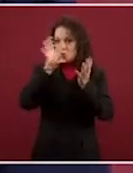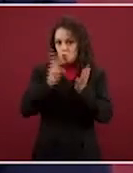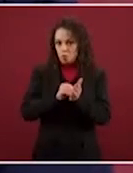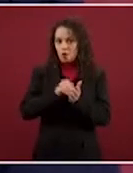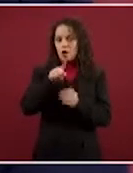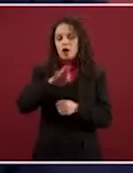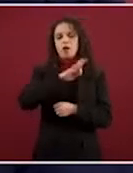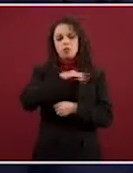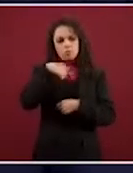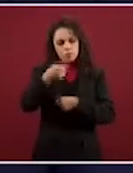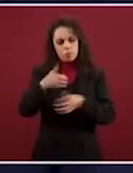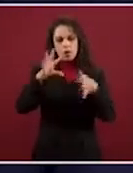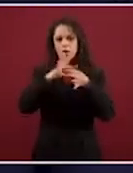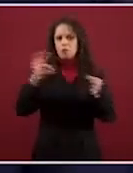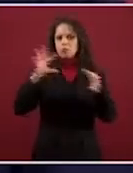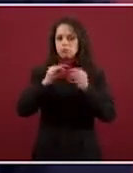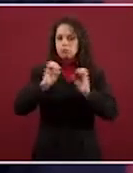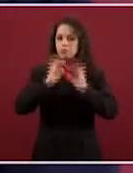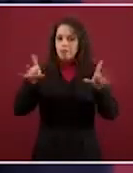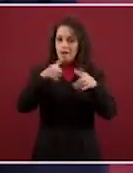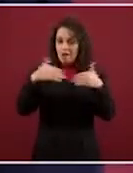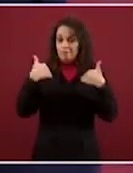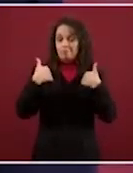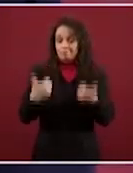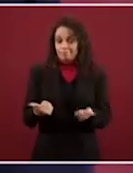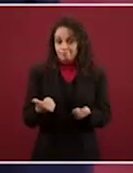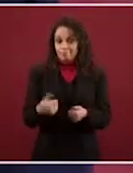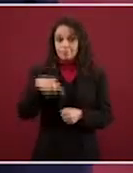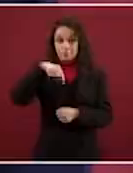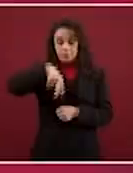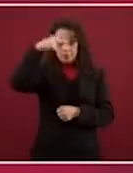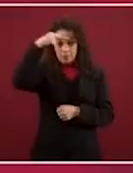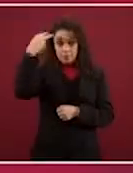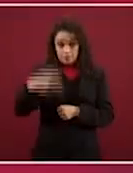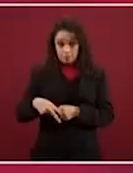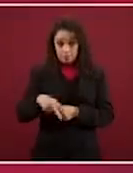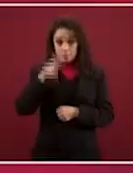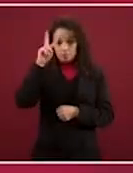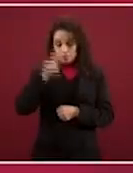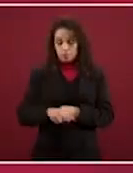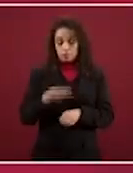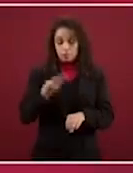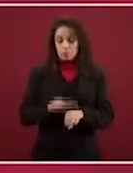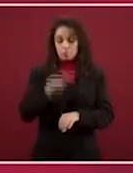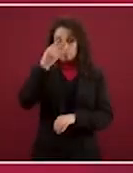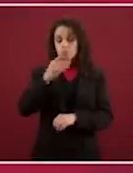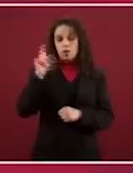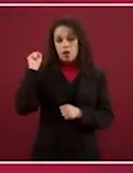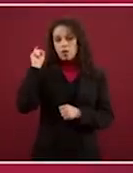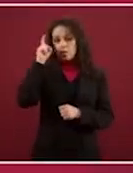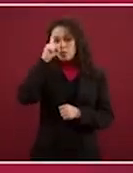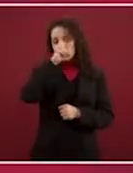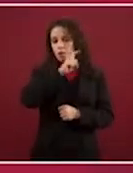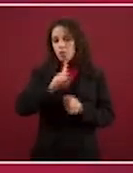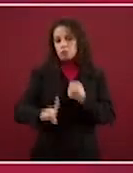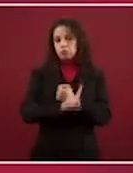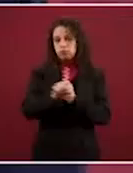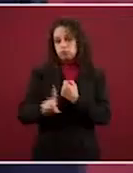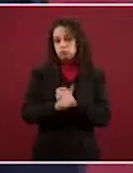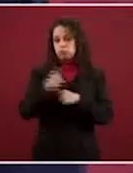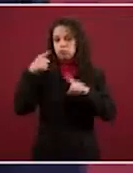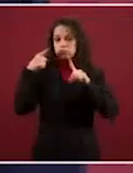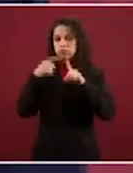Nosotros estamos viviendo en México una situación muy difícil en materia de